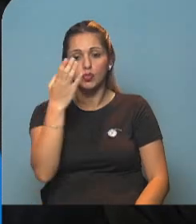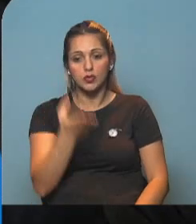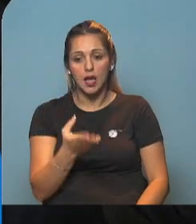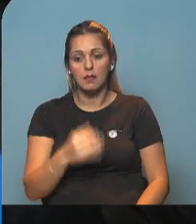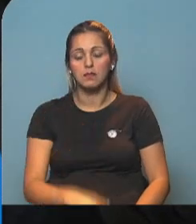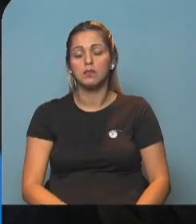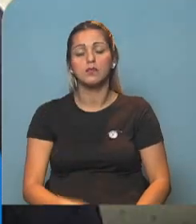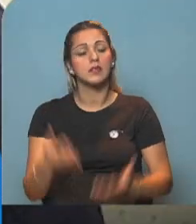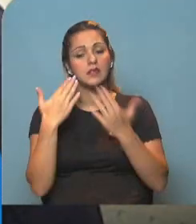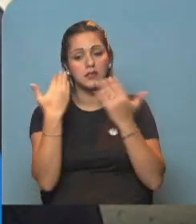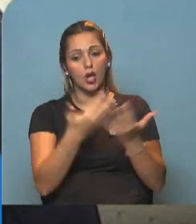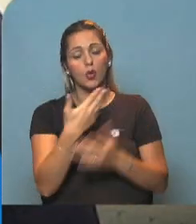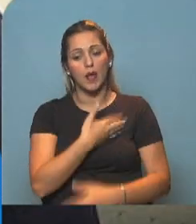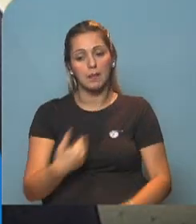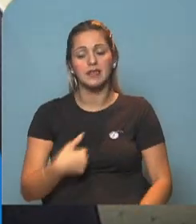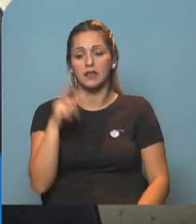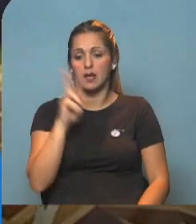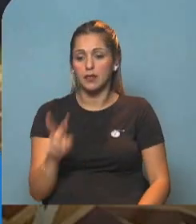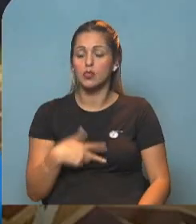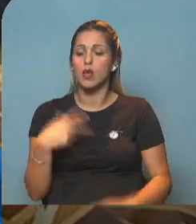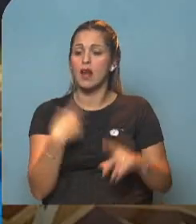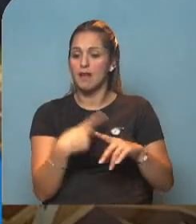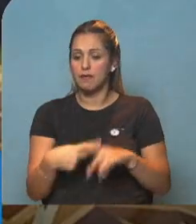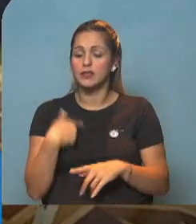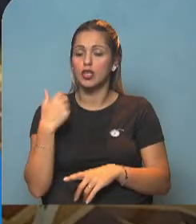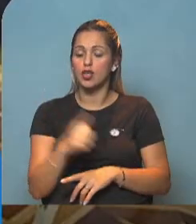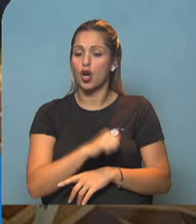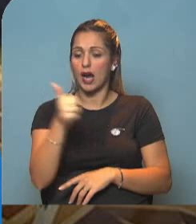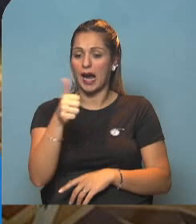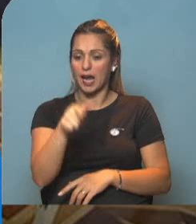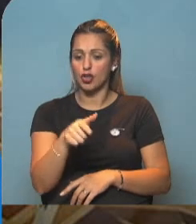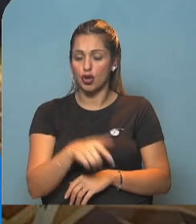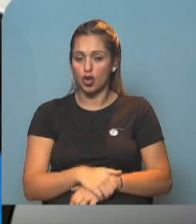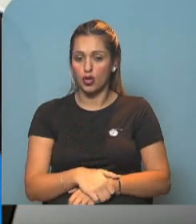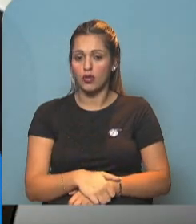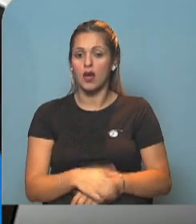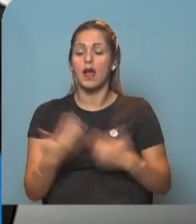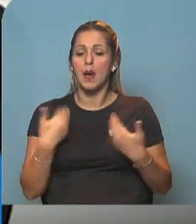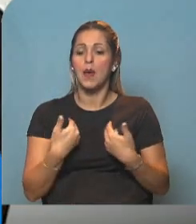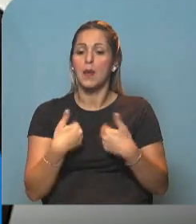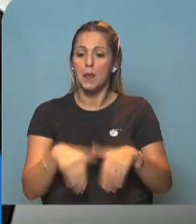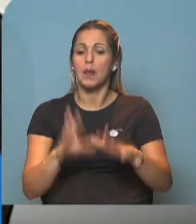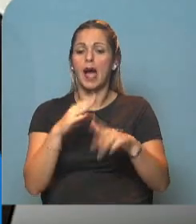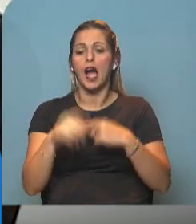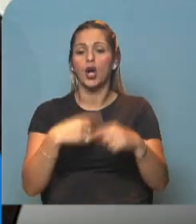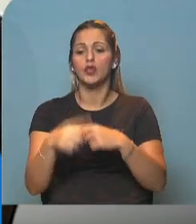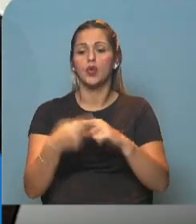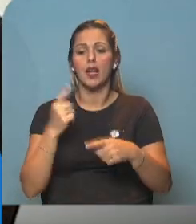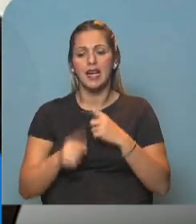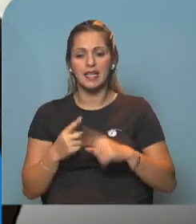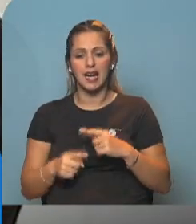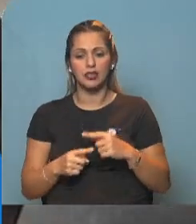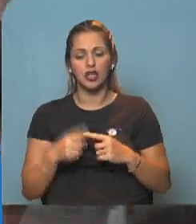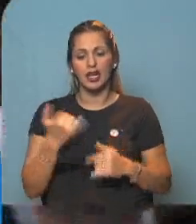Putin, saludó al presidente reelecto y celebró el triunfo que, como según indicó, permitirá la continuidad de las relaciones estratégicas